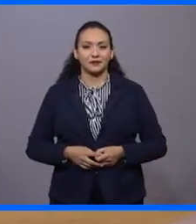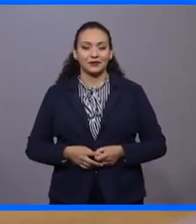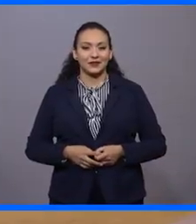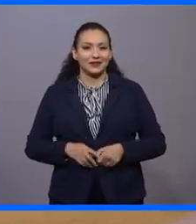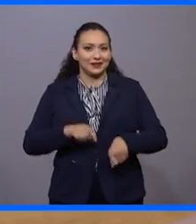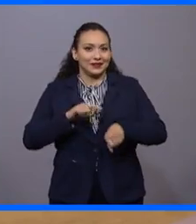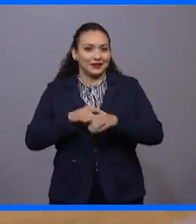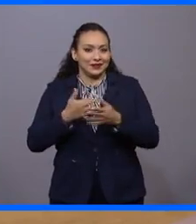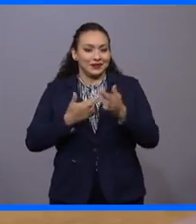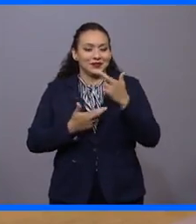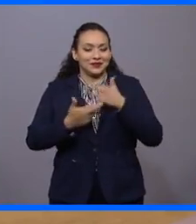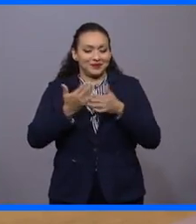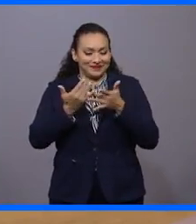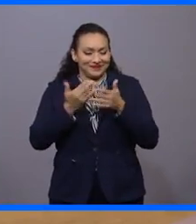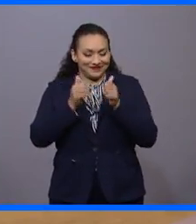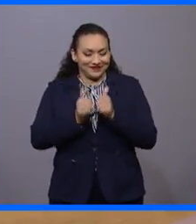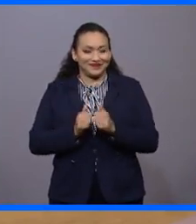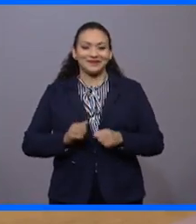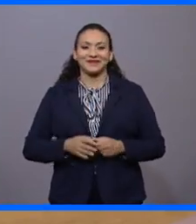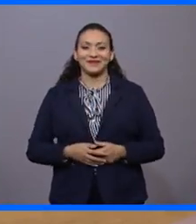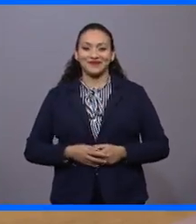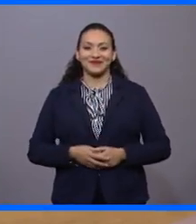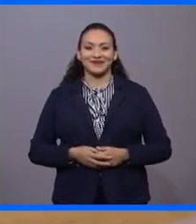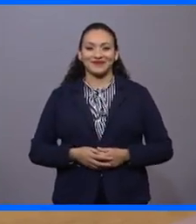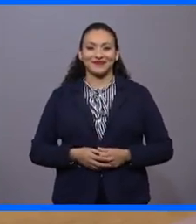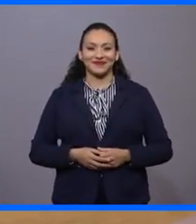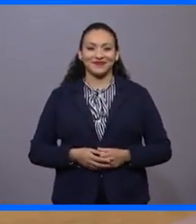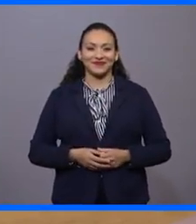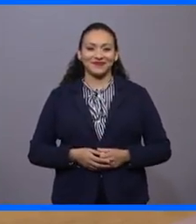Vámonos rápidamente a otra pausa. Volvemos.